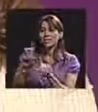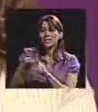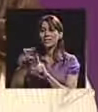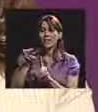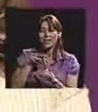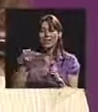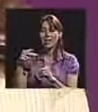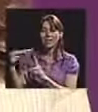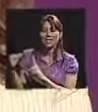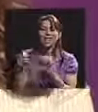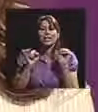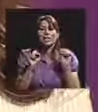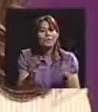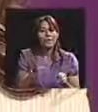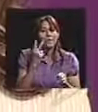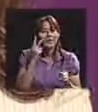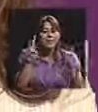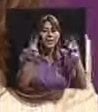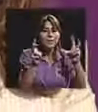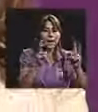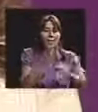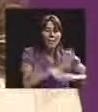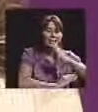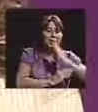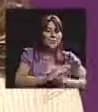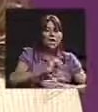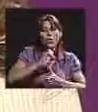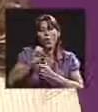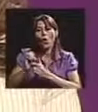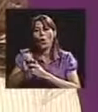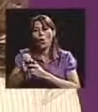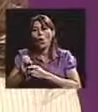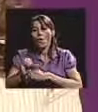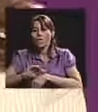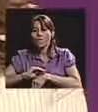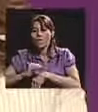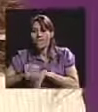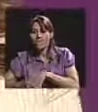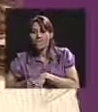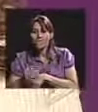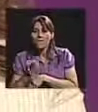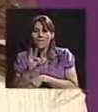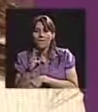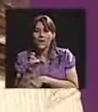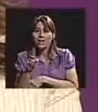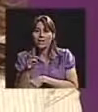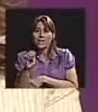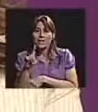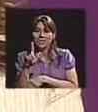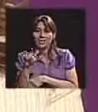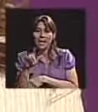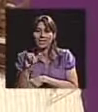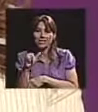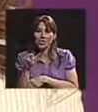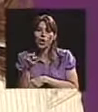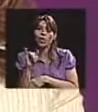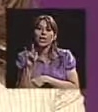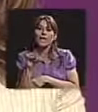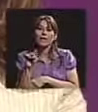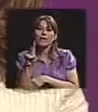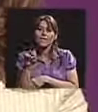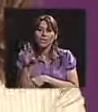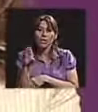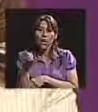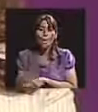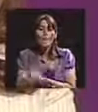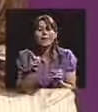se podría ver discapacidad y fertilización in vitro, que es lo que nos ocupa en este momento, y una que nos preocupó a nosotros es que no existe la forma